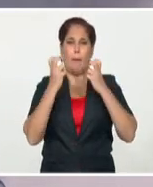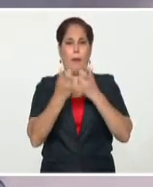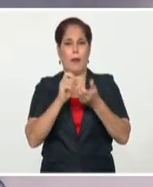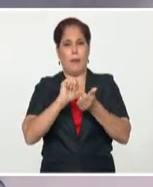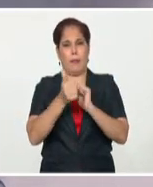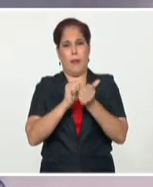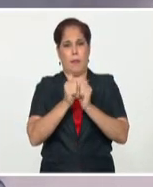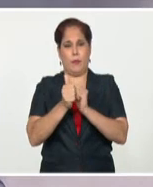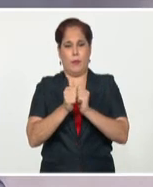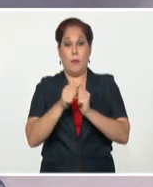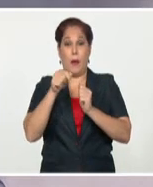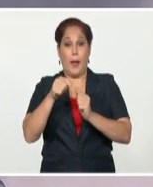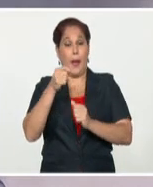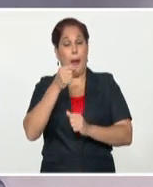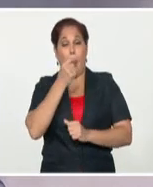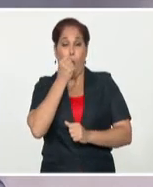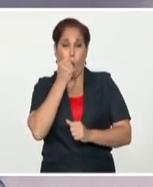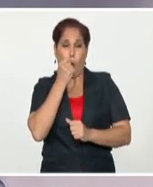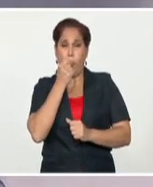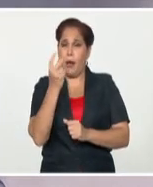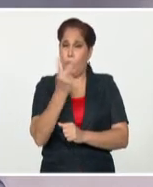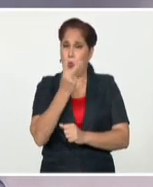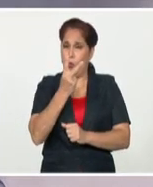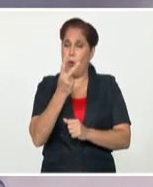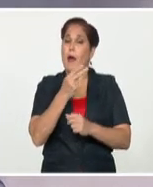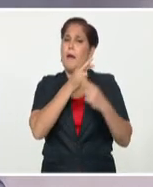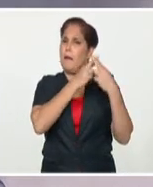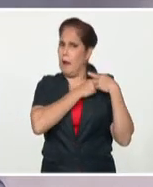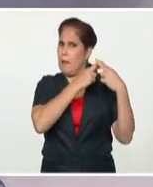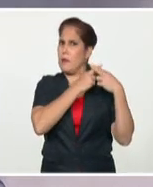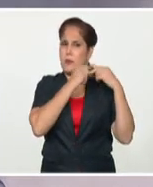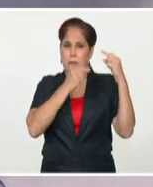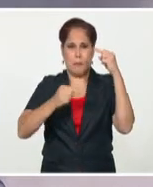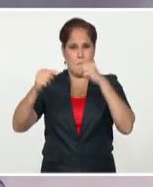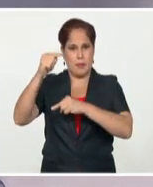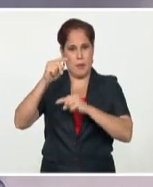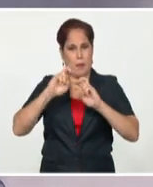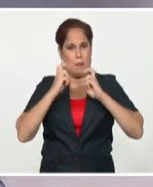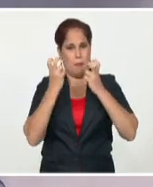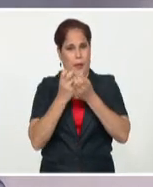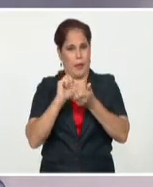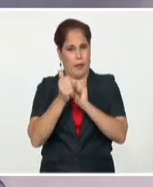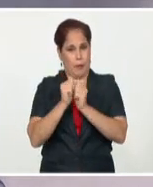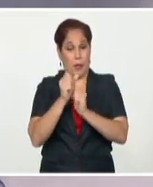a Roberto Pacheco y Ventura Carballido, sus responsables principales. Finaliza así